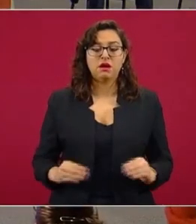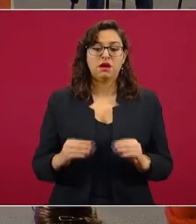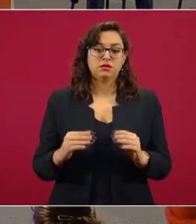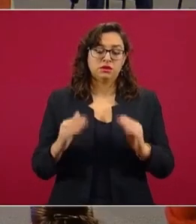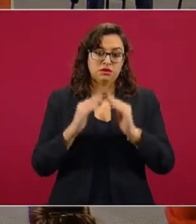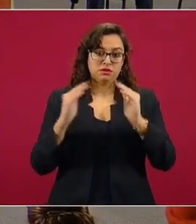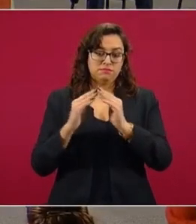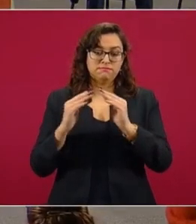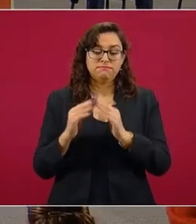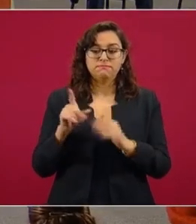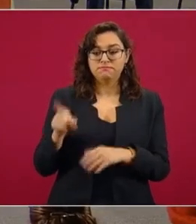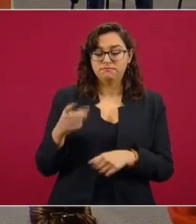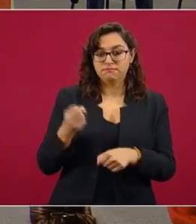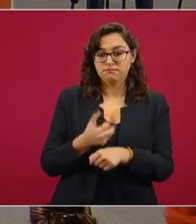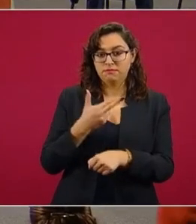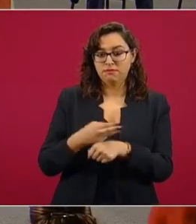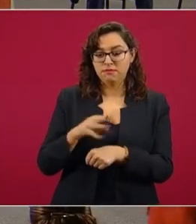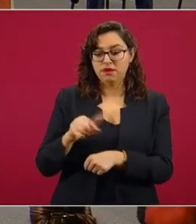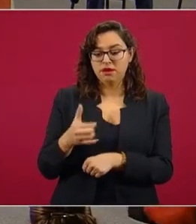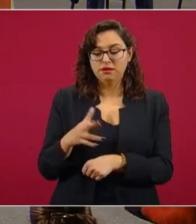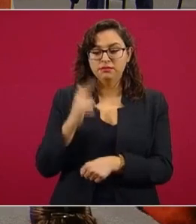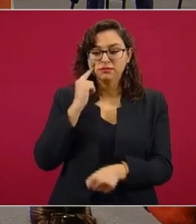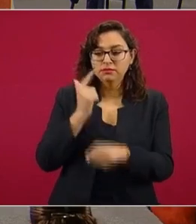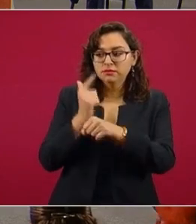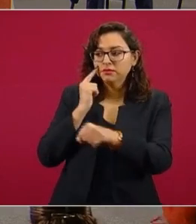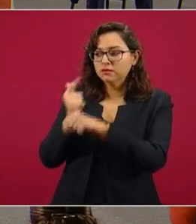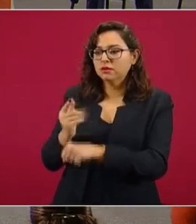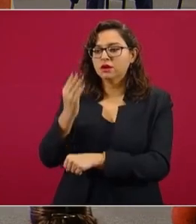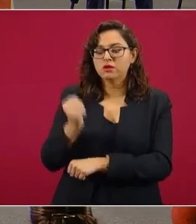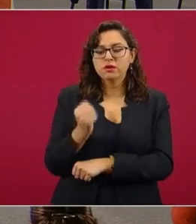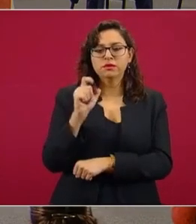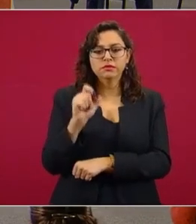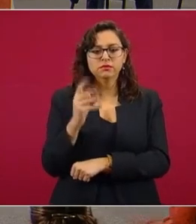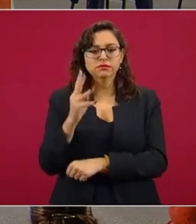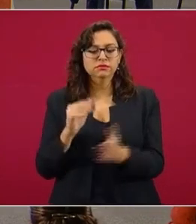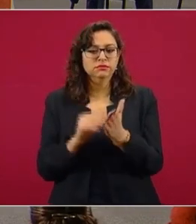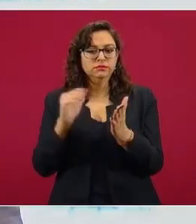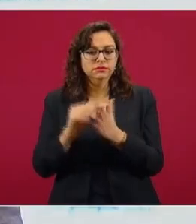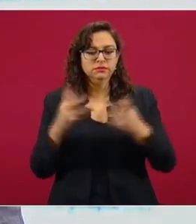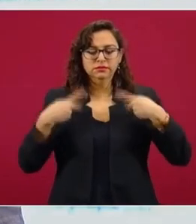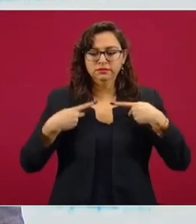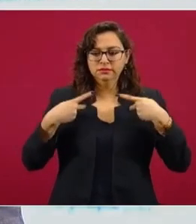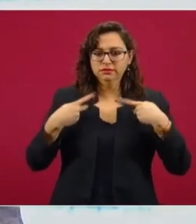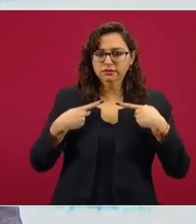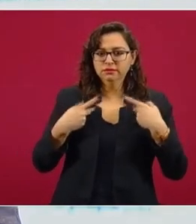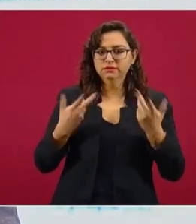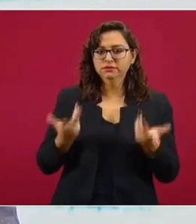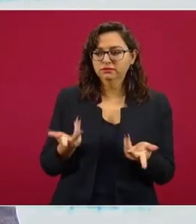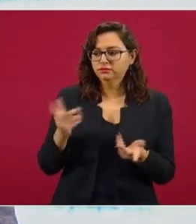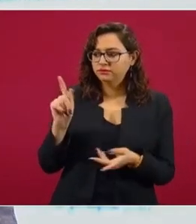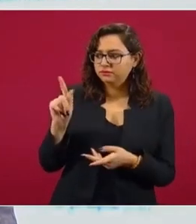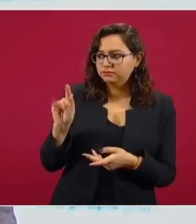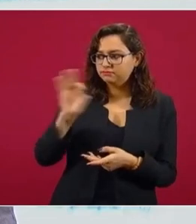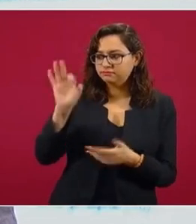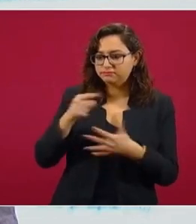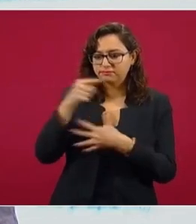Meyer, se detectaron que había 9.4 millones de acciones de vivienda que necesitaban los mexicanos, y el 70%